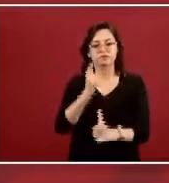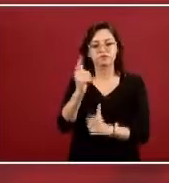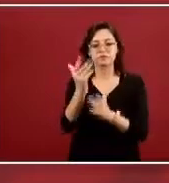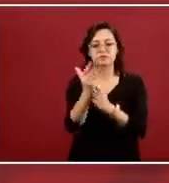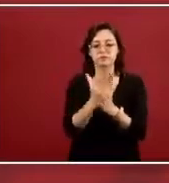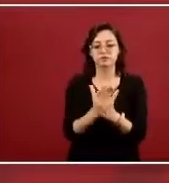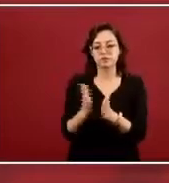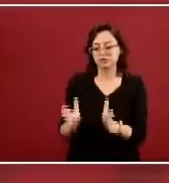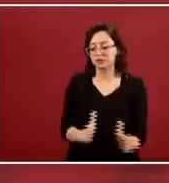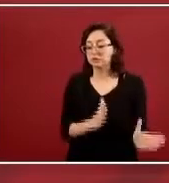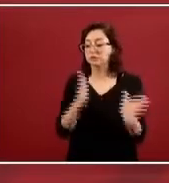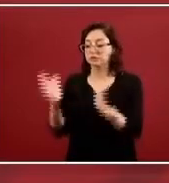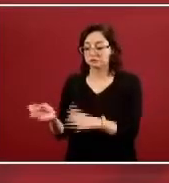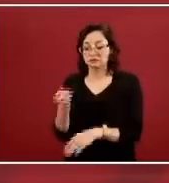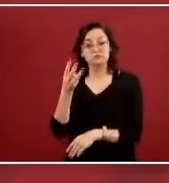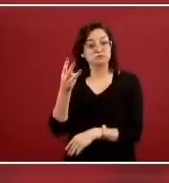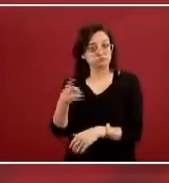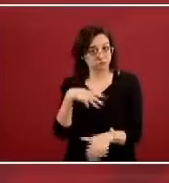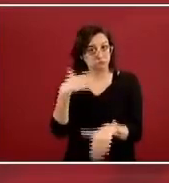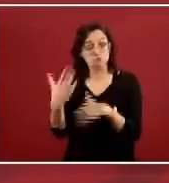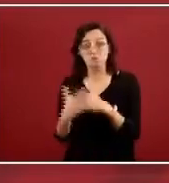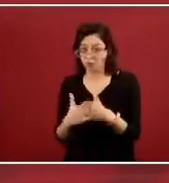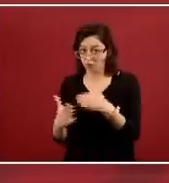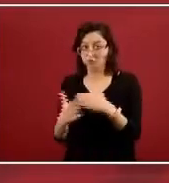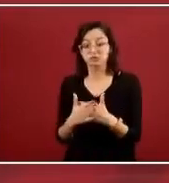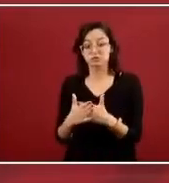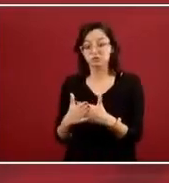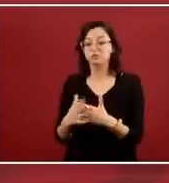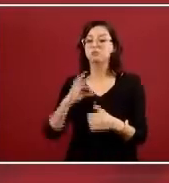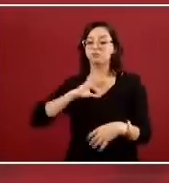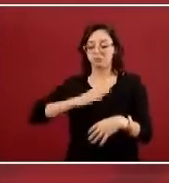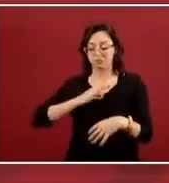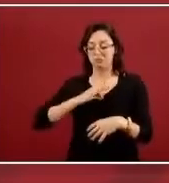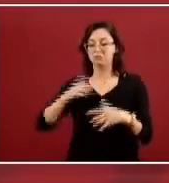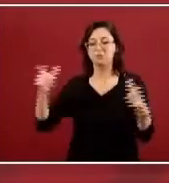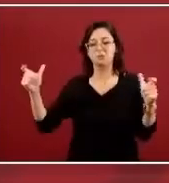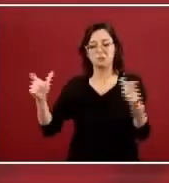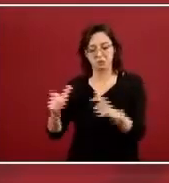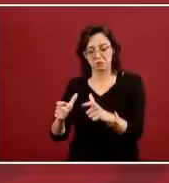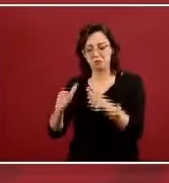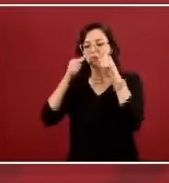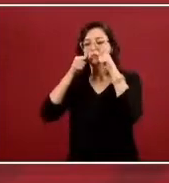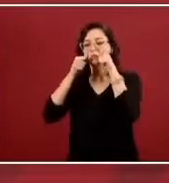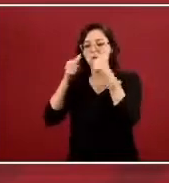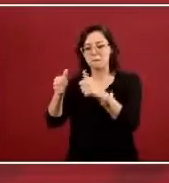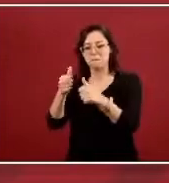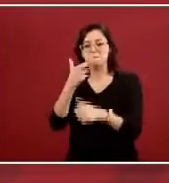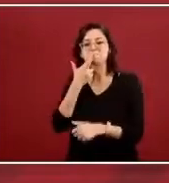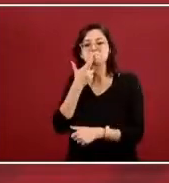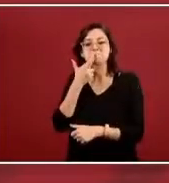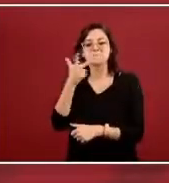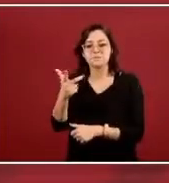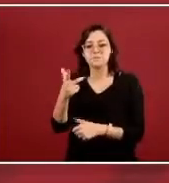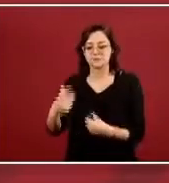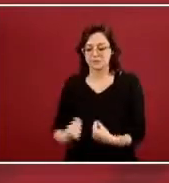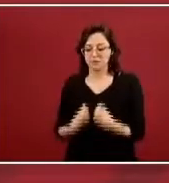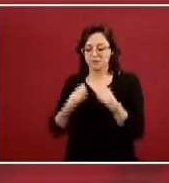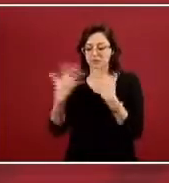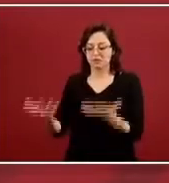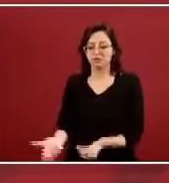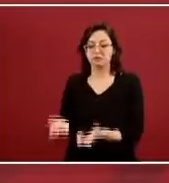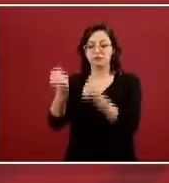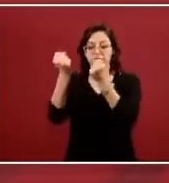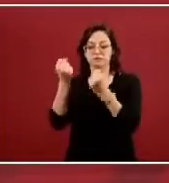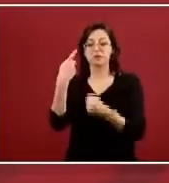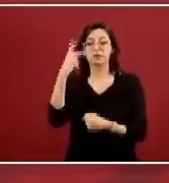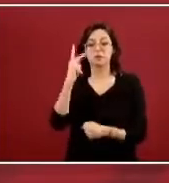fase 3, que irremediablemente va a llegar, vamos a tener menos casos, mayor posibilidad de atenderlos a todos y vamos a salvar vidas, pero